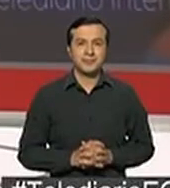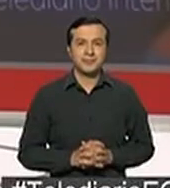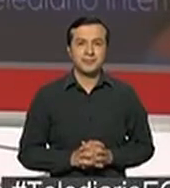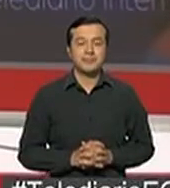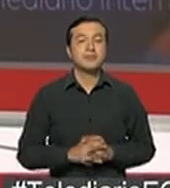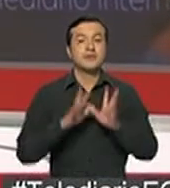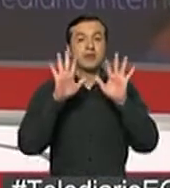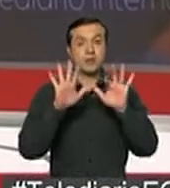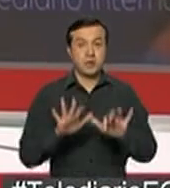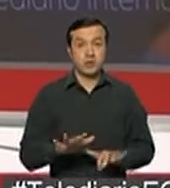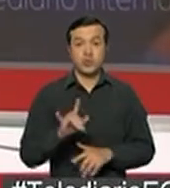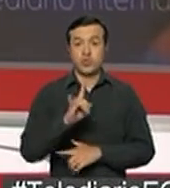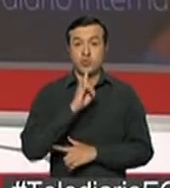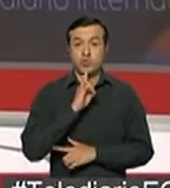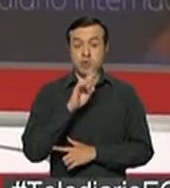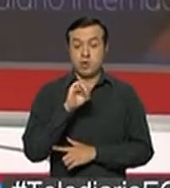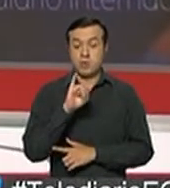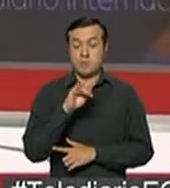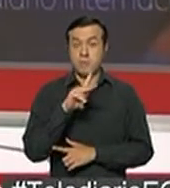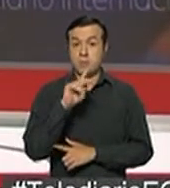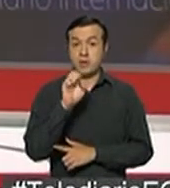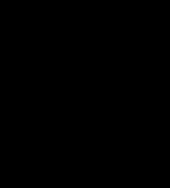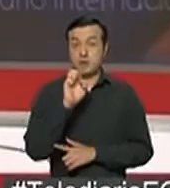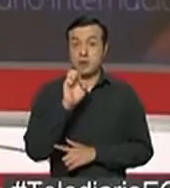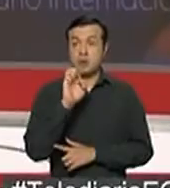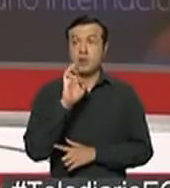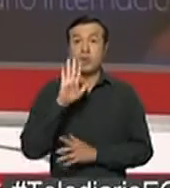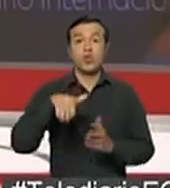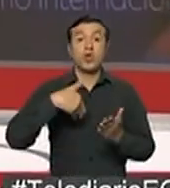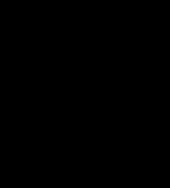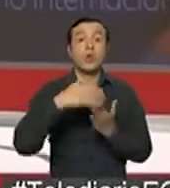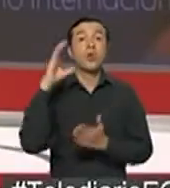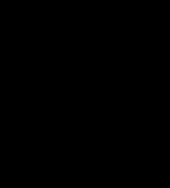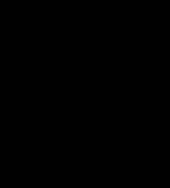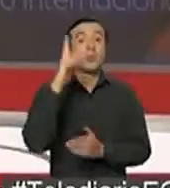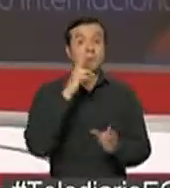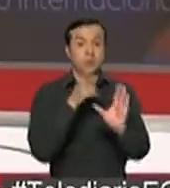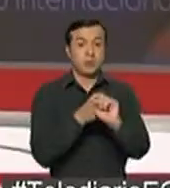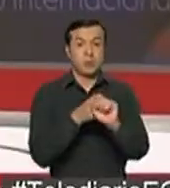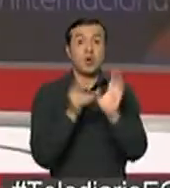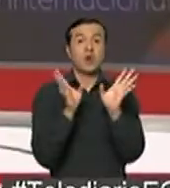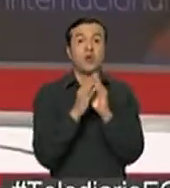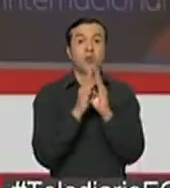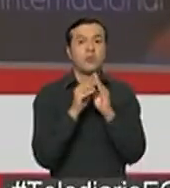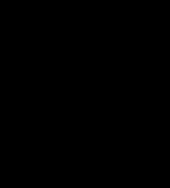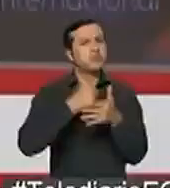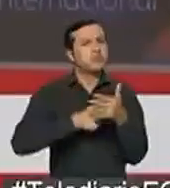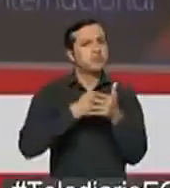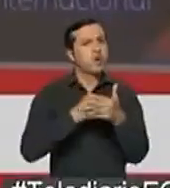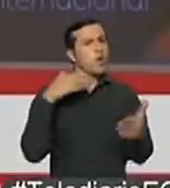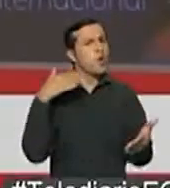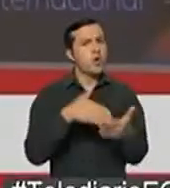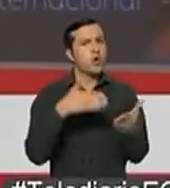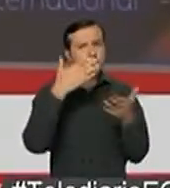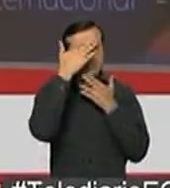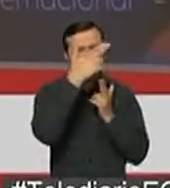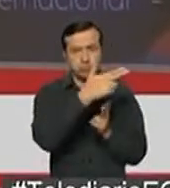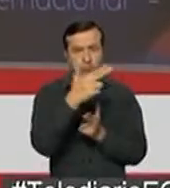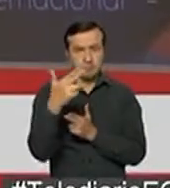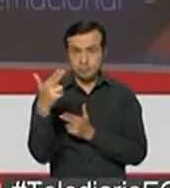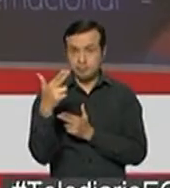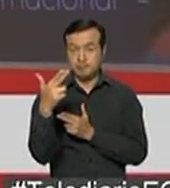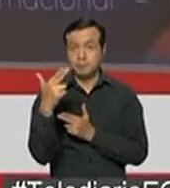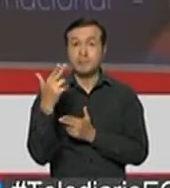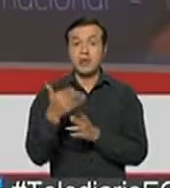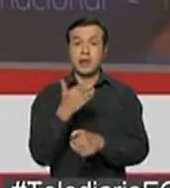secretario de Estados Unidos, Mike Pompeo, llegó a Colombia para participar en la cumbre de lucha contra el terrorismo. Previo a este evento, se reunió